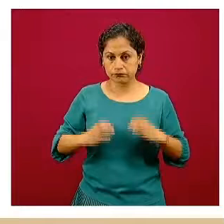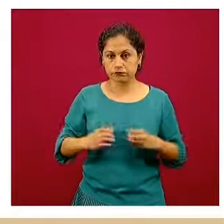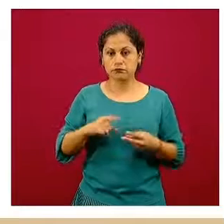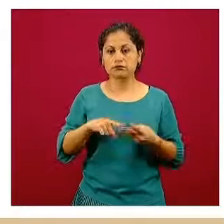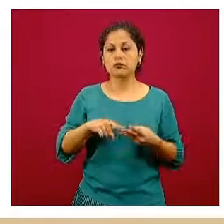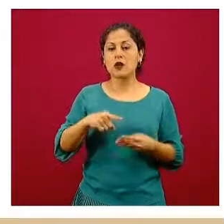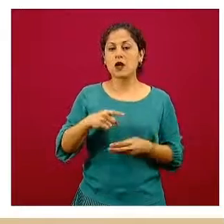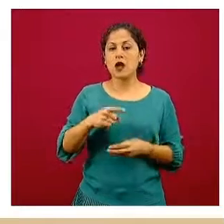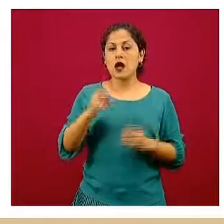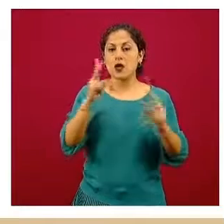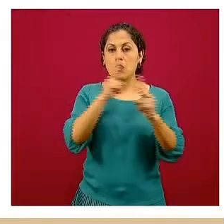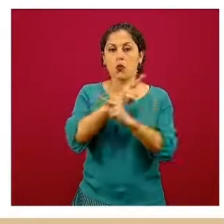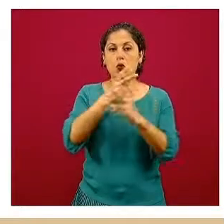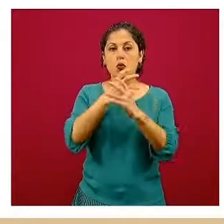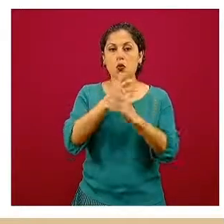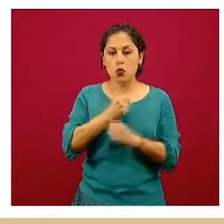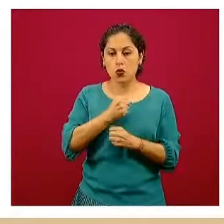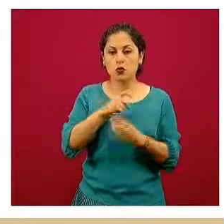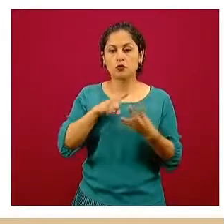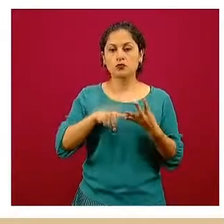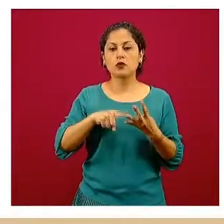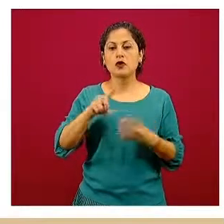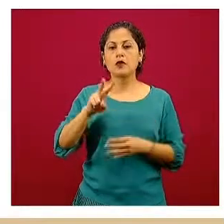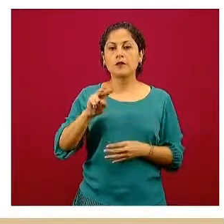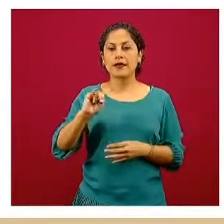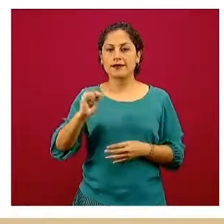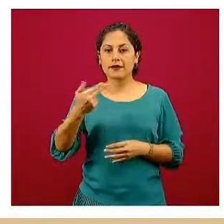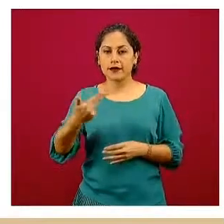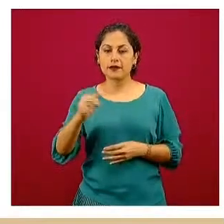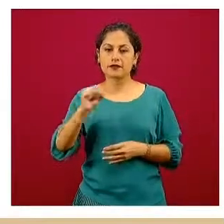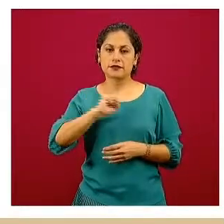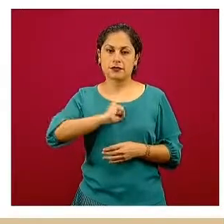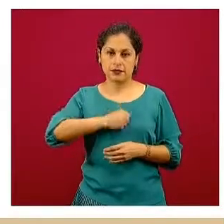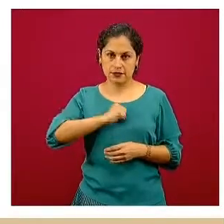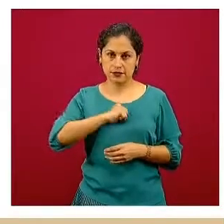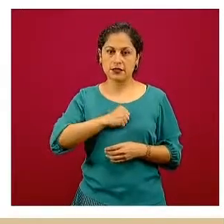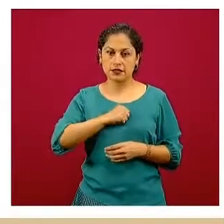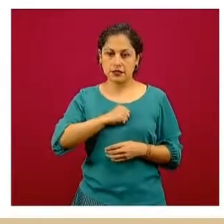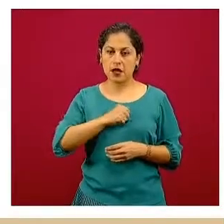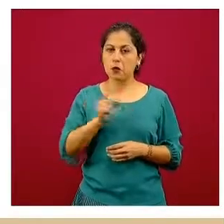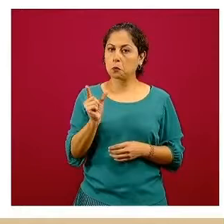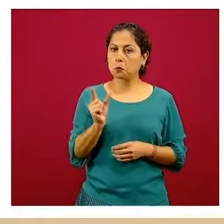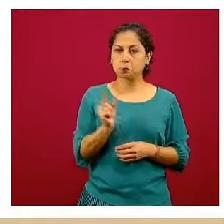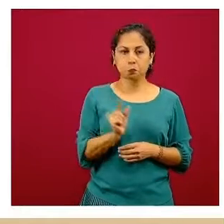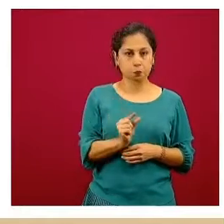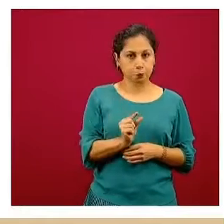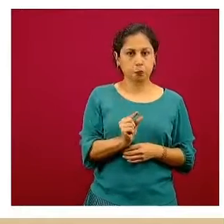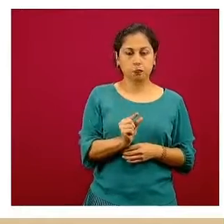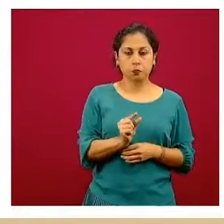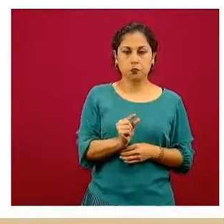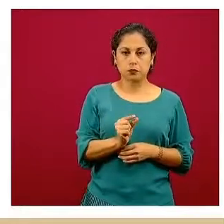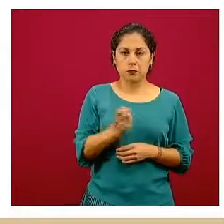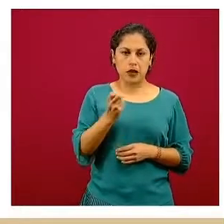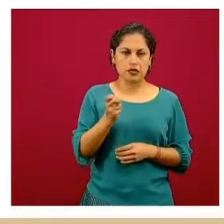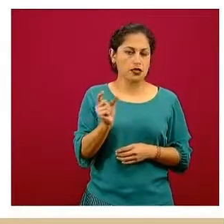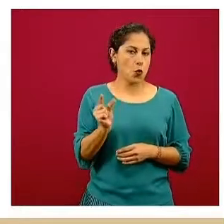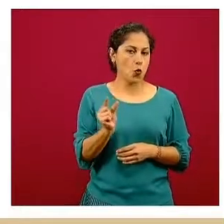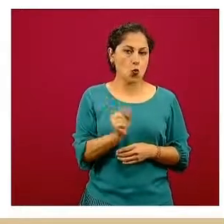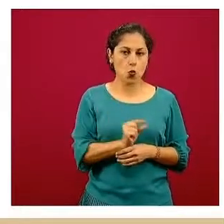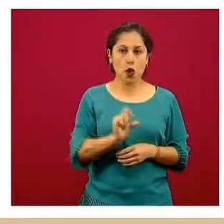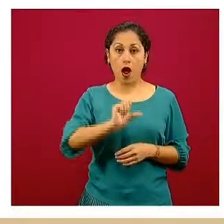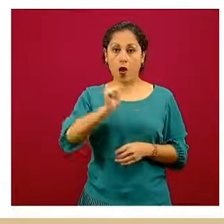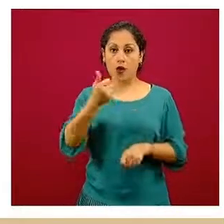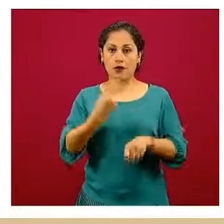o SIDA, dependiendo del estadio en el cual se encuentre la enfermedad, ha sido el que menos ha contribuido en este caso a